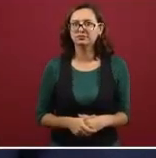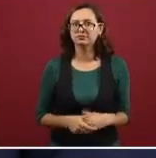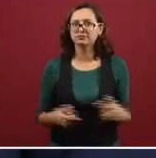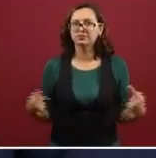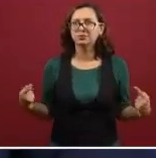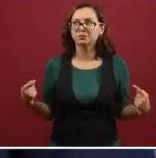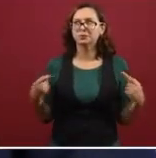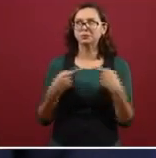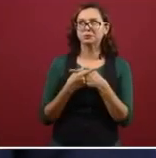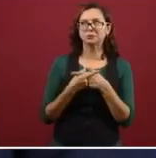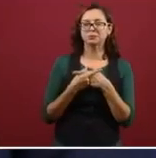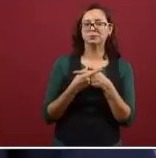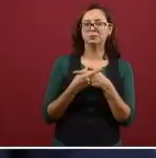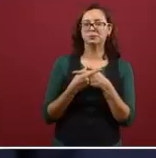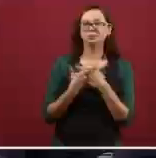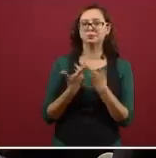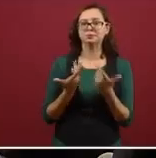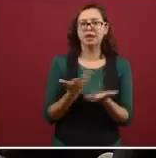Y ahora que estamos